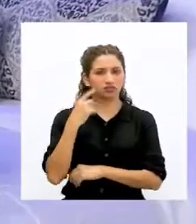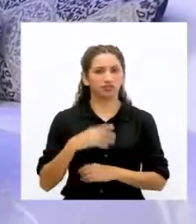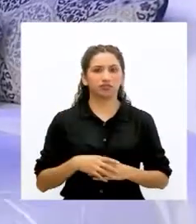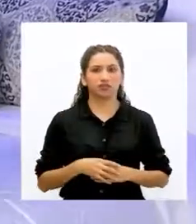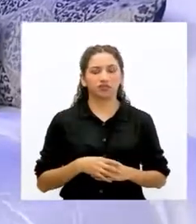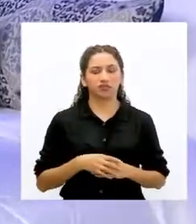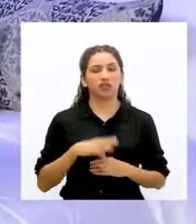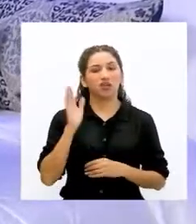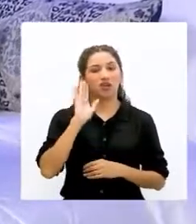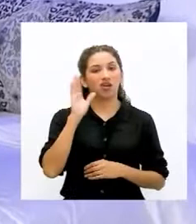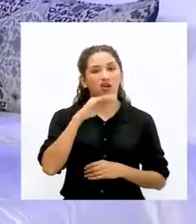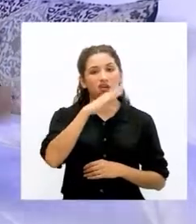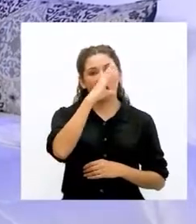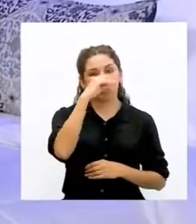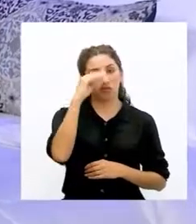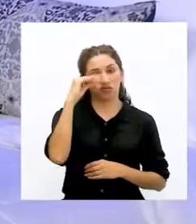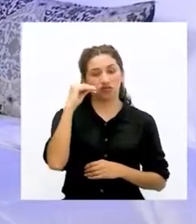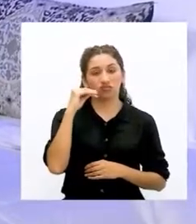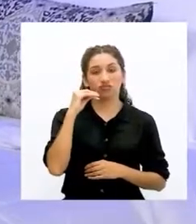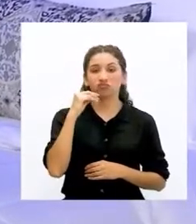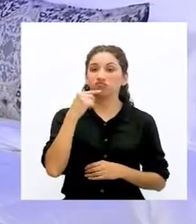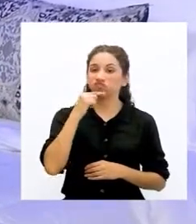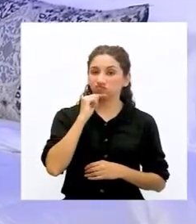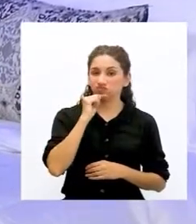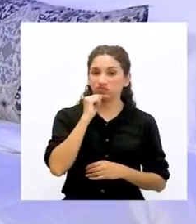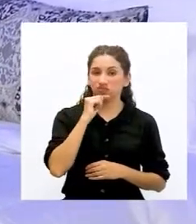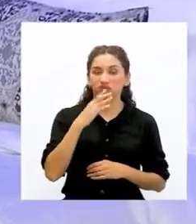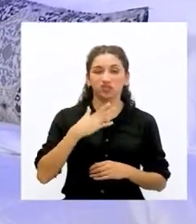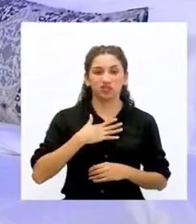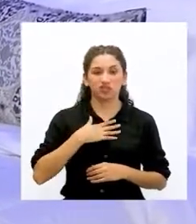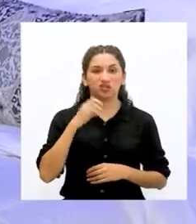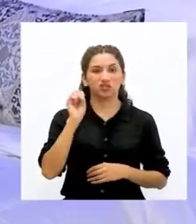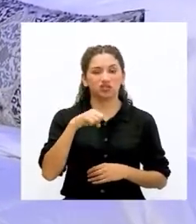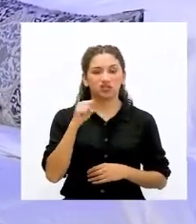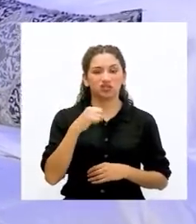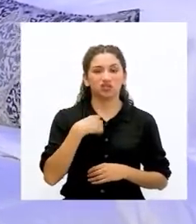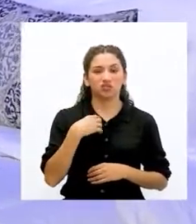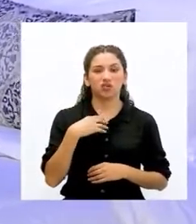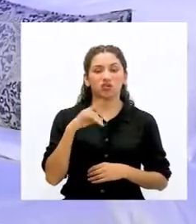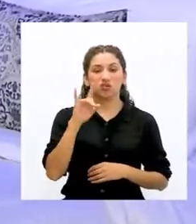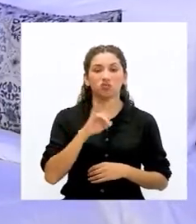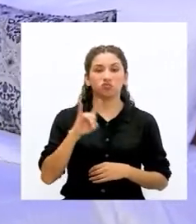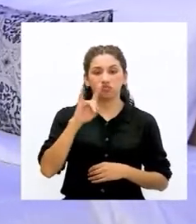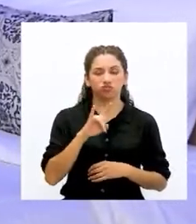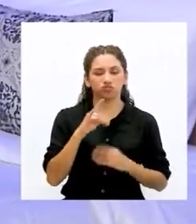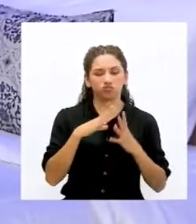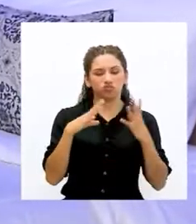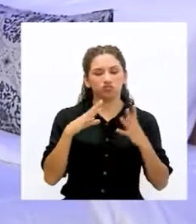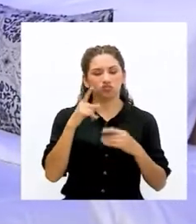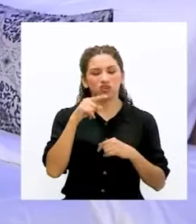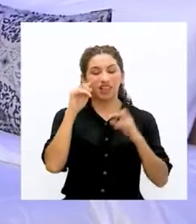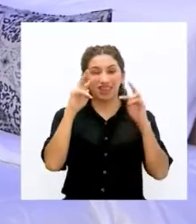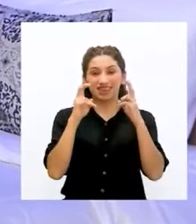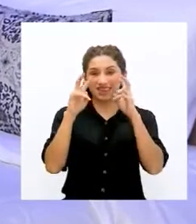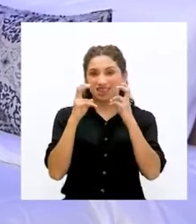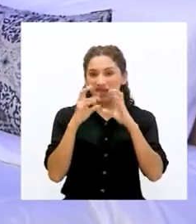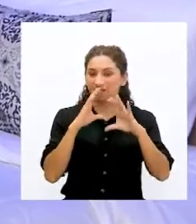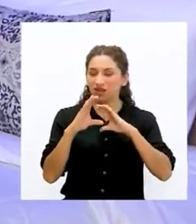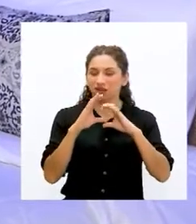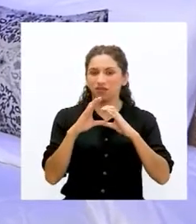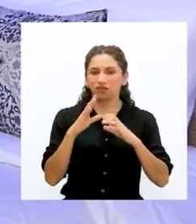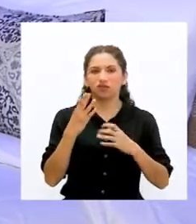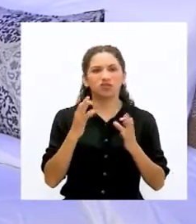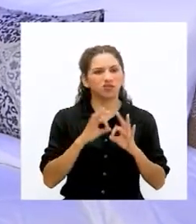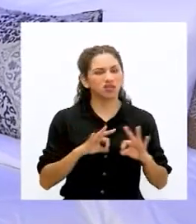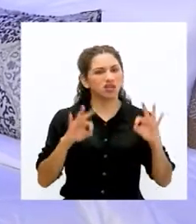Hola, Juliana. Sí, he estado pensando mucho en los temas que hemos conversado estos días. Es nuestro propósito buscar